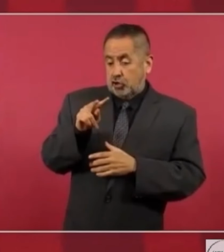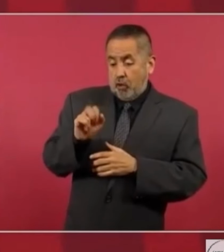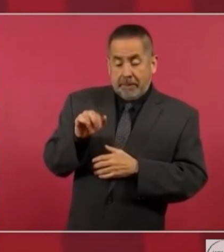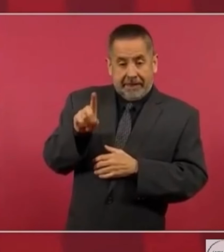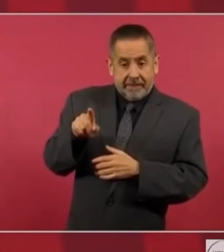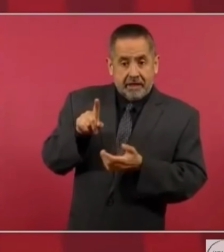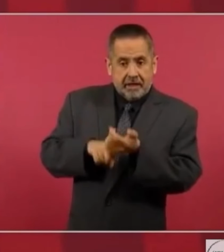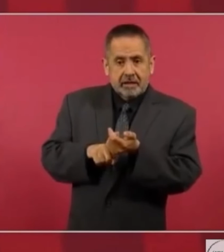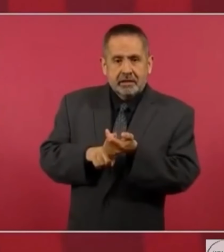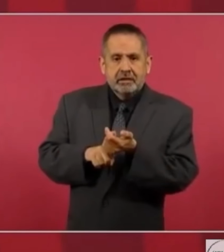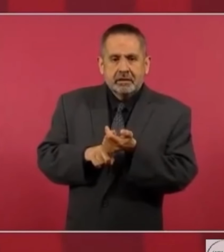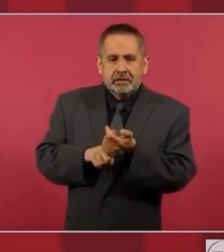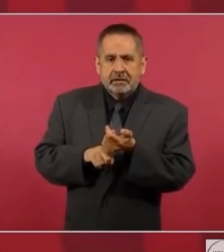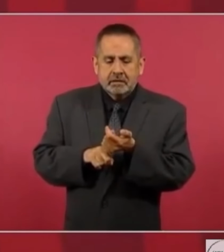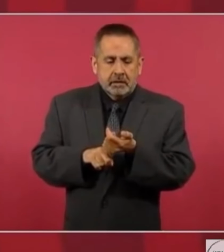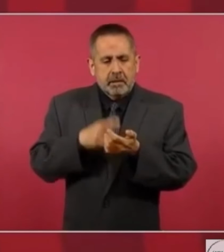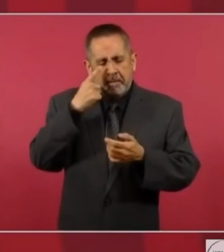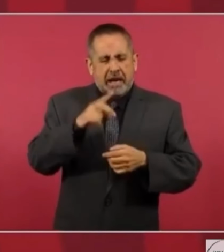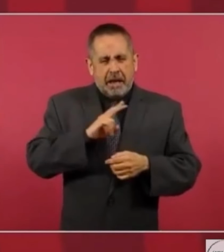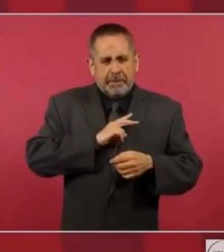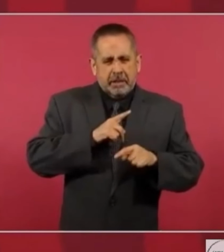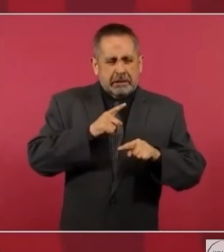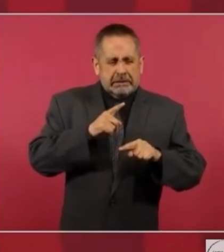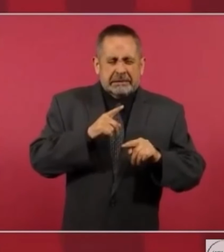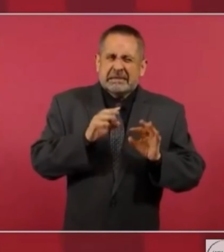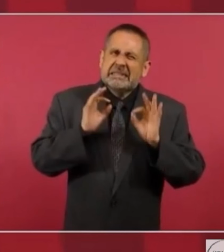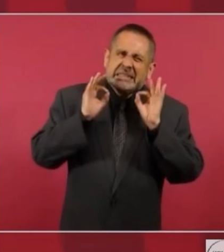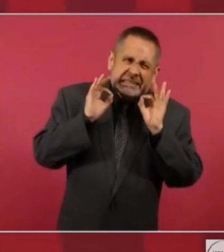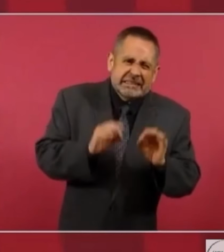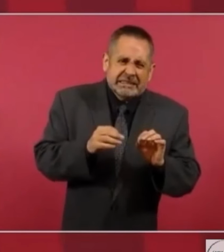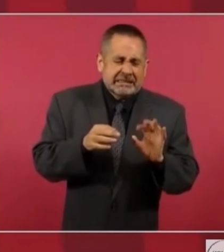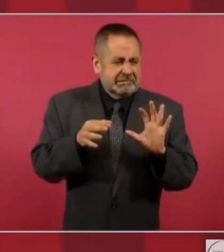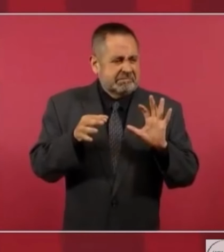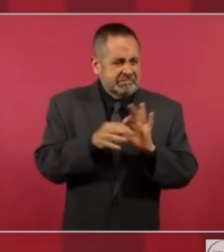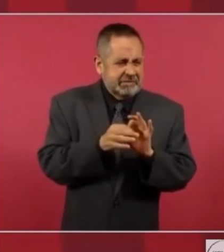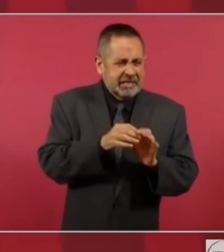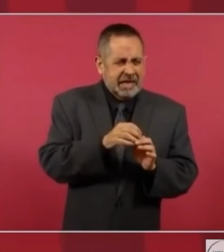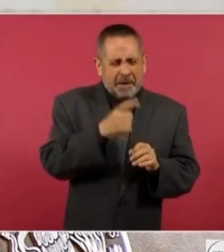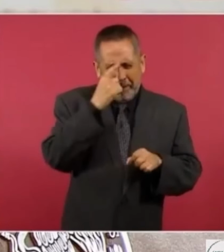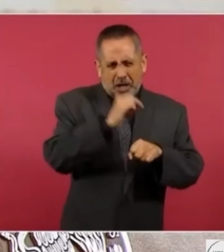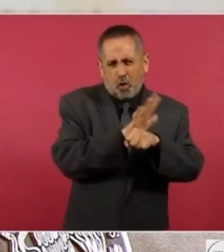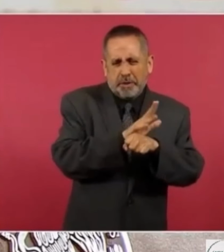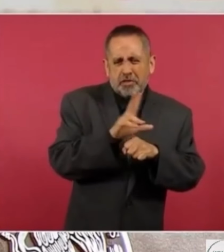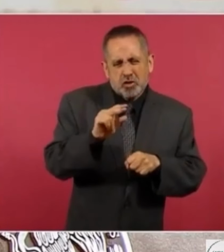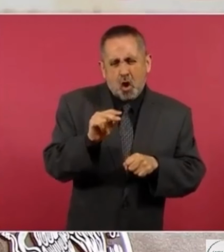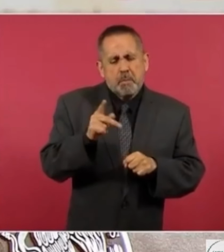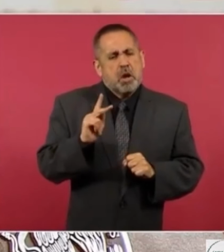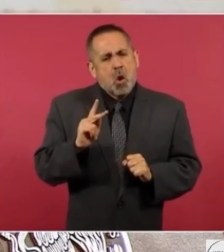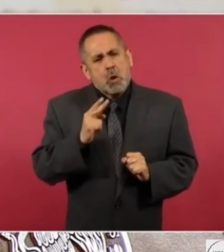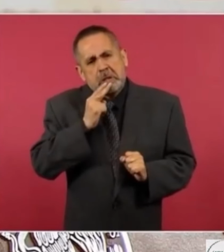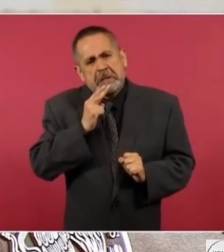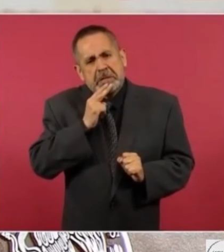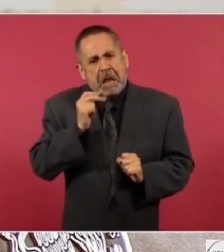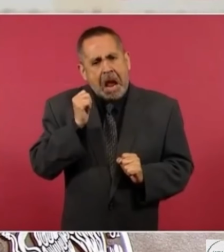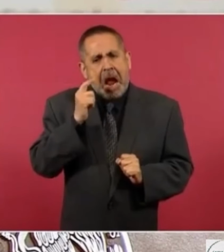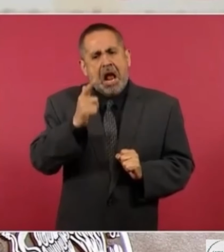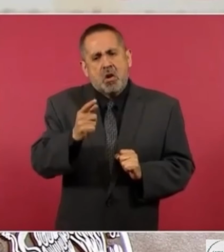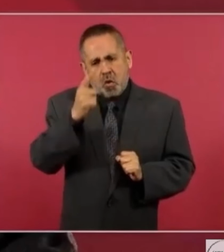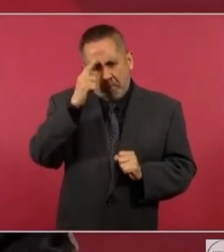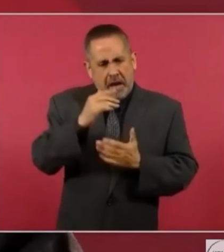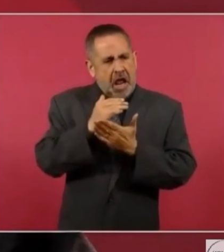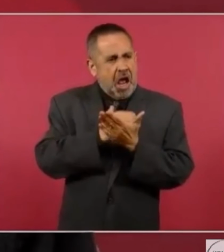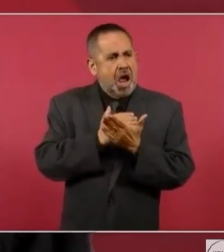que tiene efectos antivirales no específicos para el virus SARS-CoV-2, pero resultó ser eficaz contra el